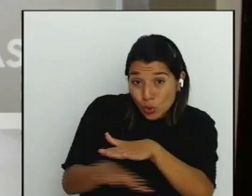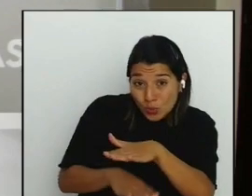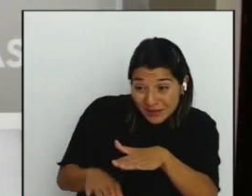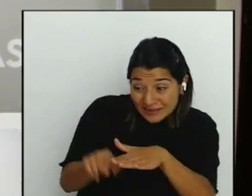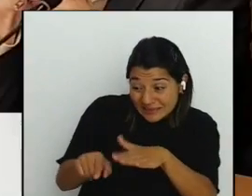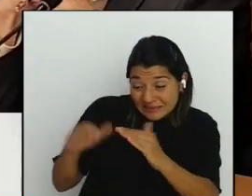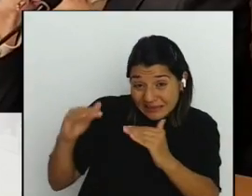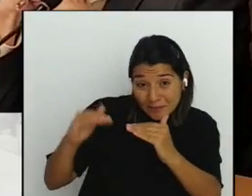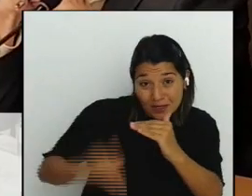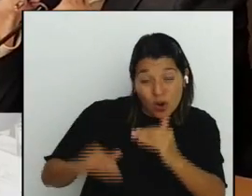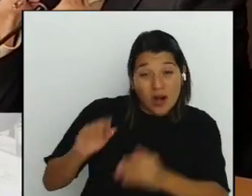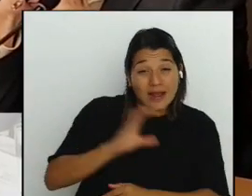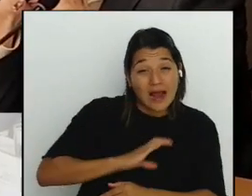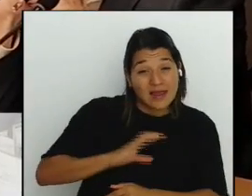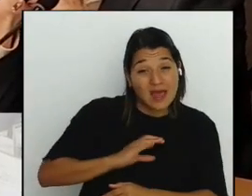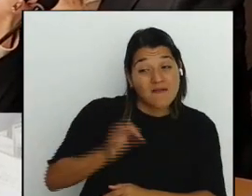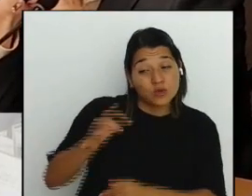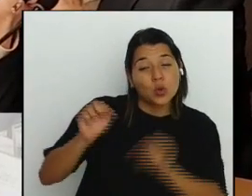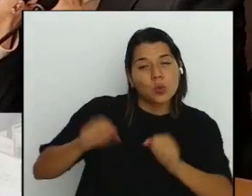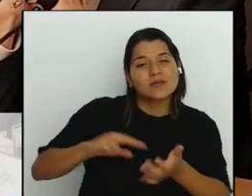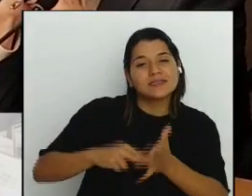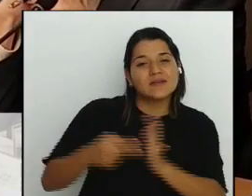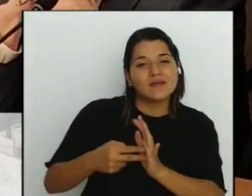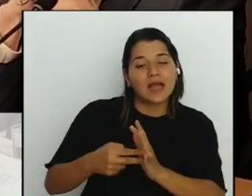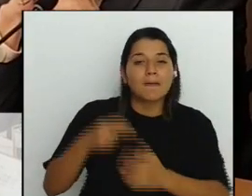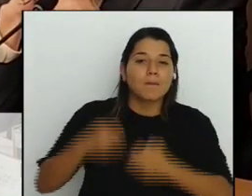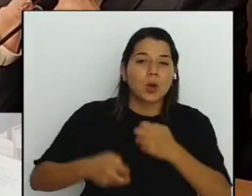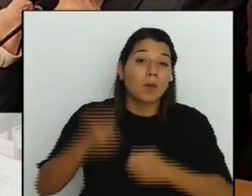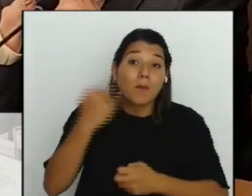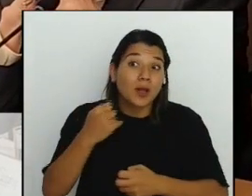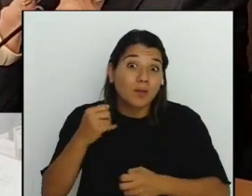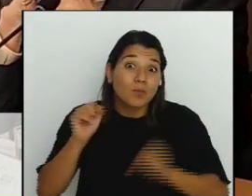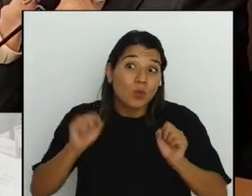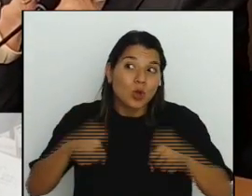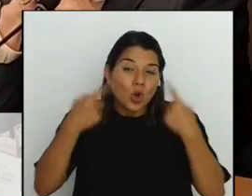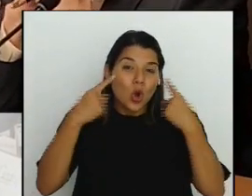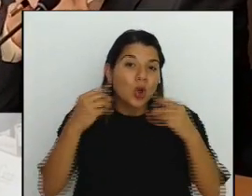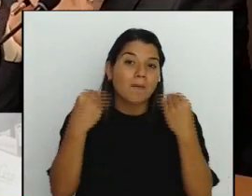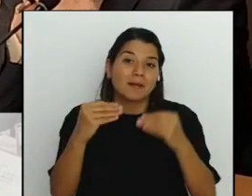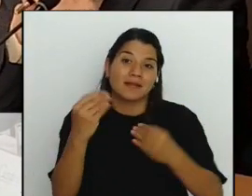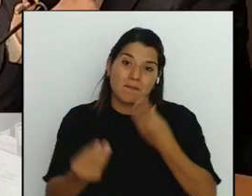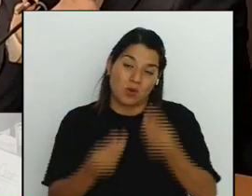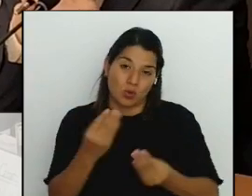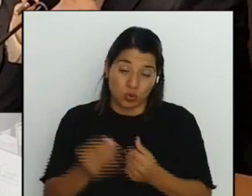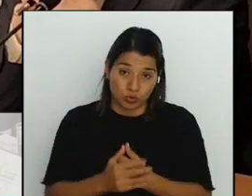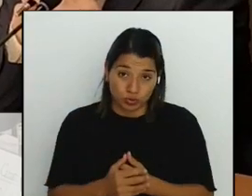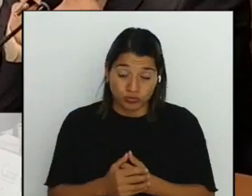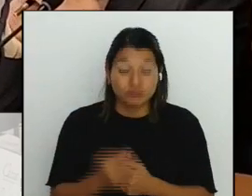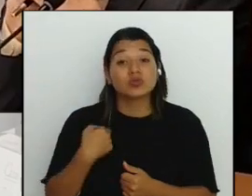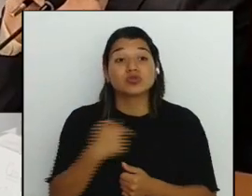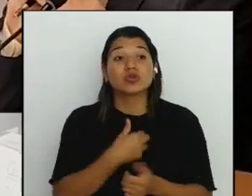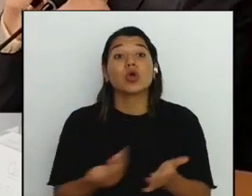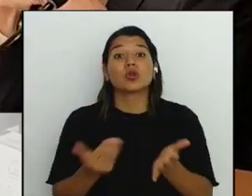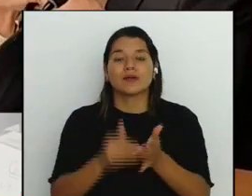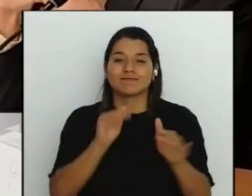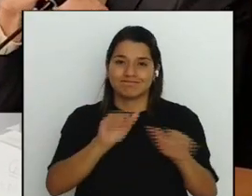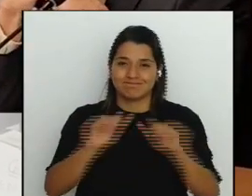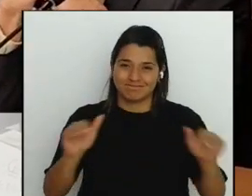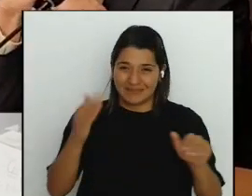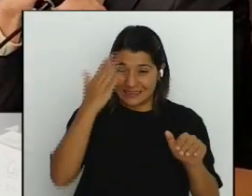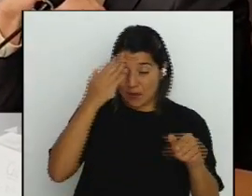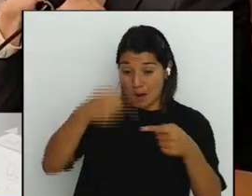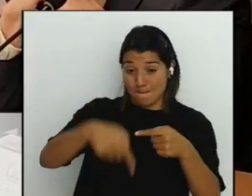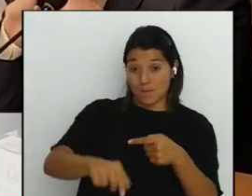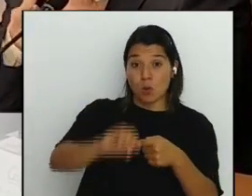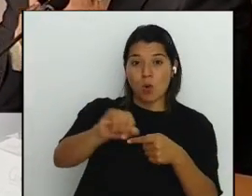esos productos. El llamado es una vez más a que sabemos que el próximo jueves, o sea, el 28, hay una